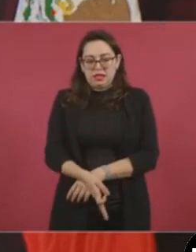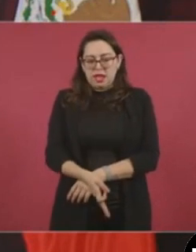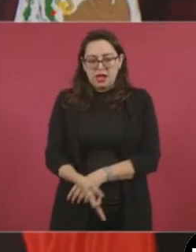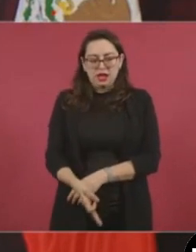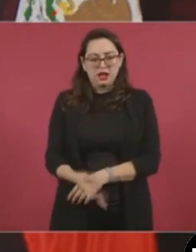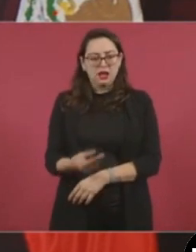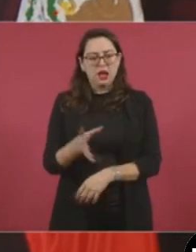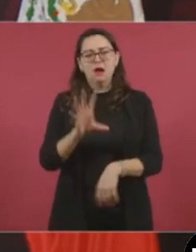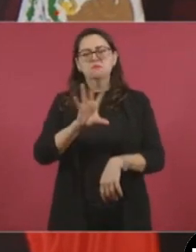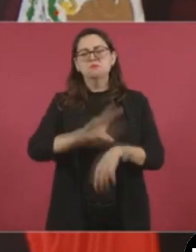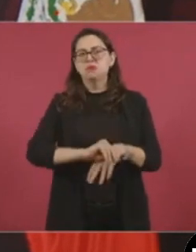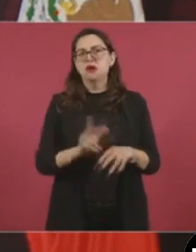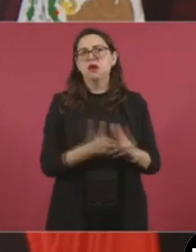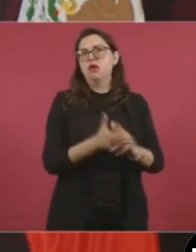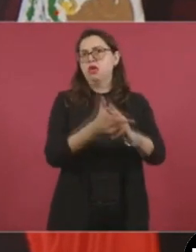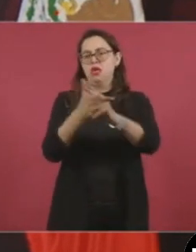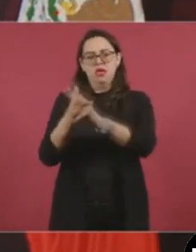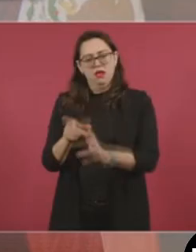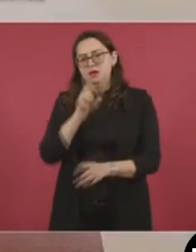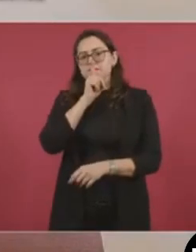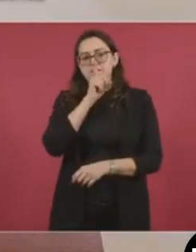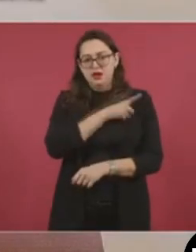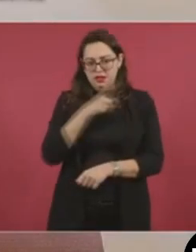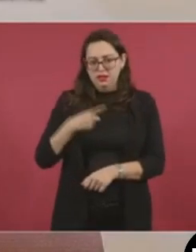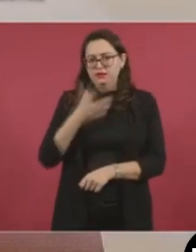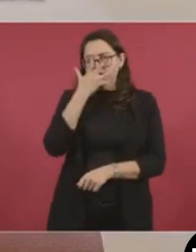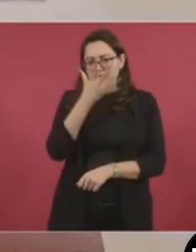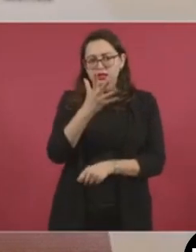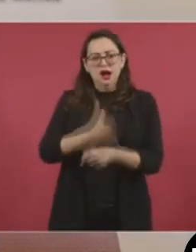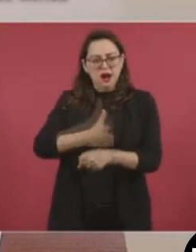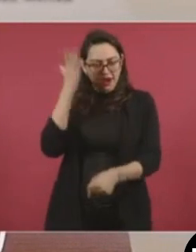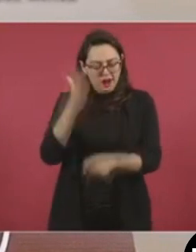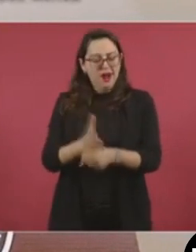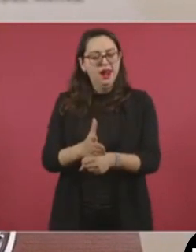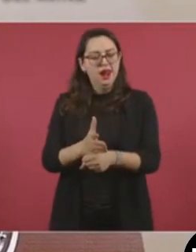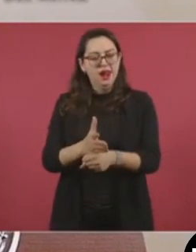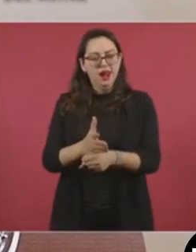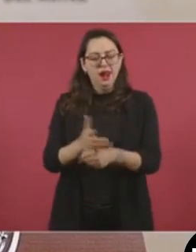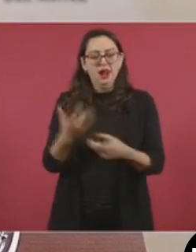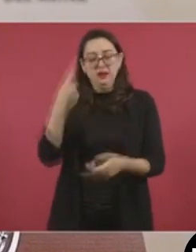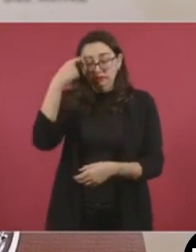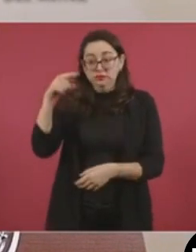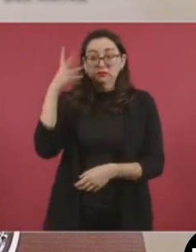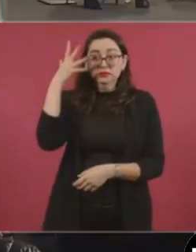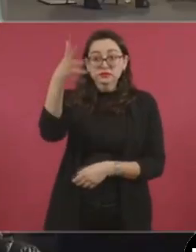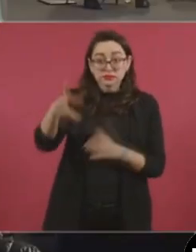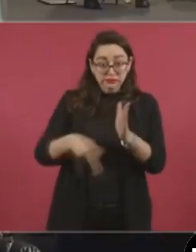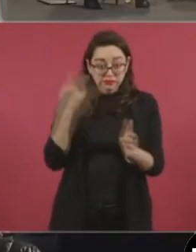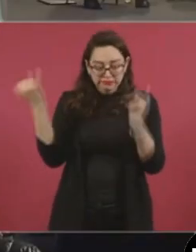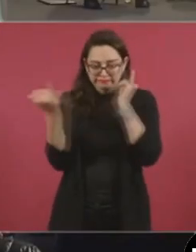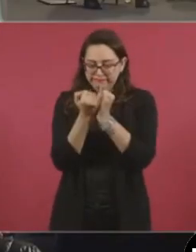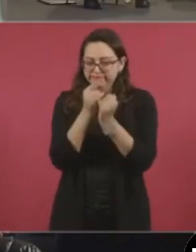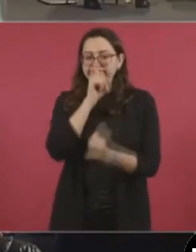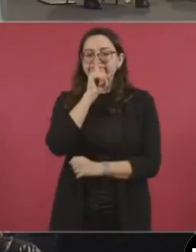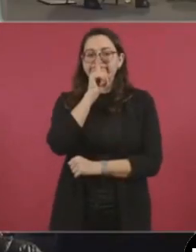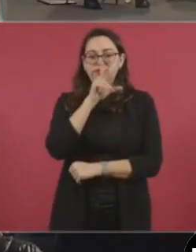no se puede permitir la impunidad. O sea, aquí sí aplica la no repetición,